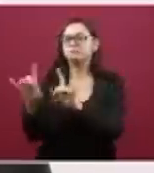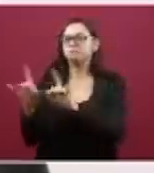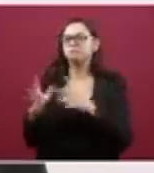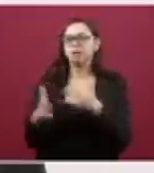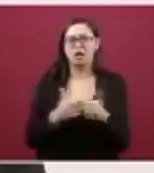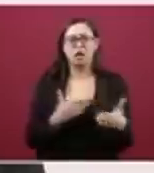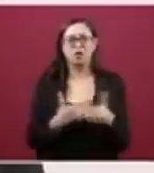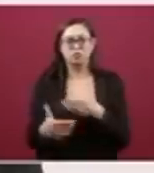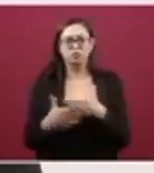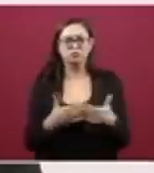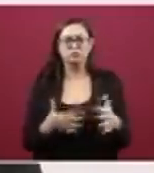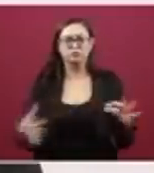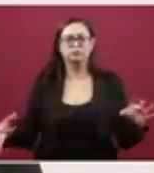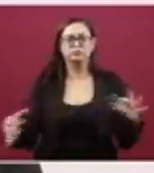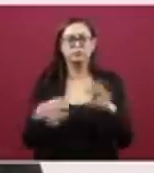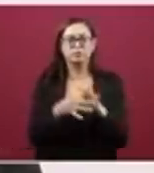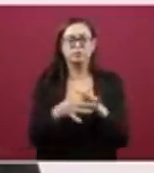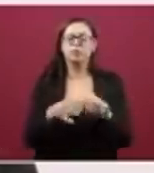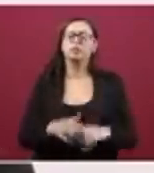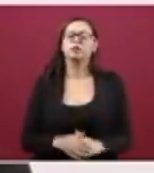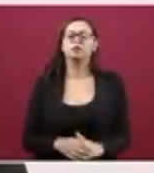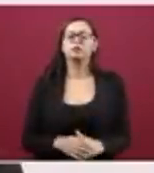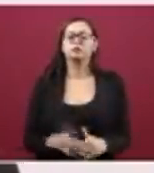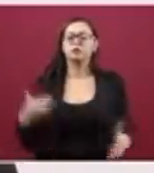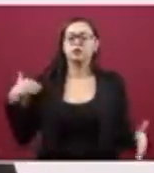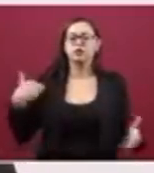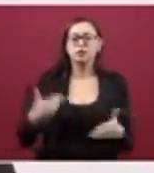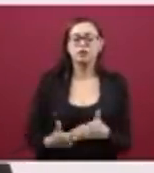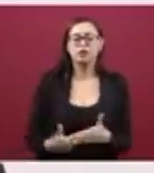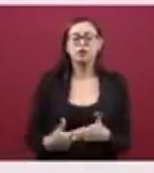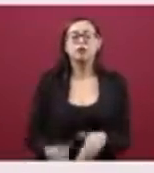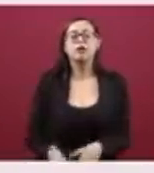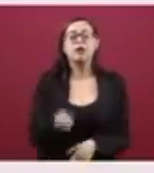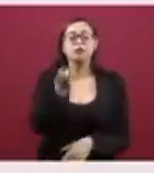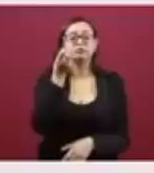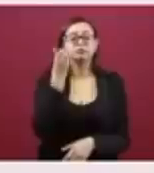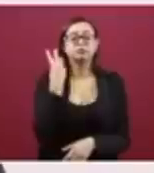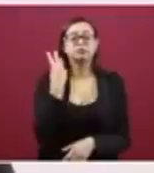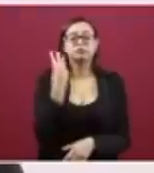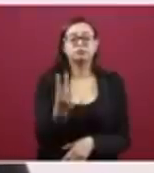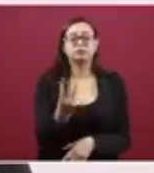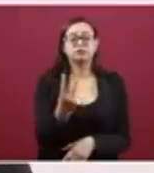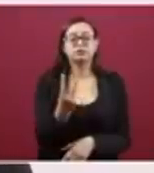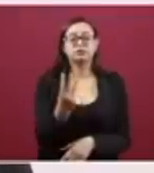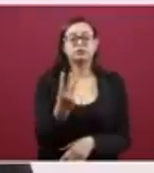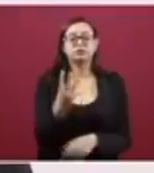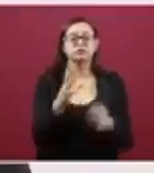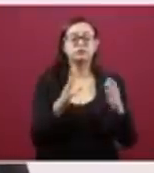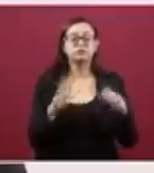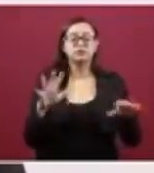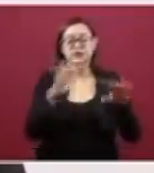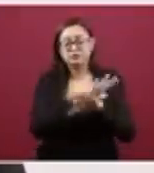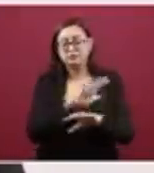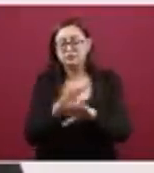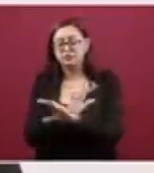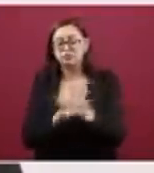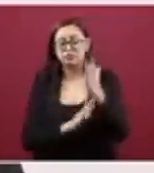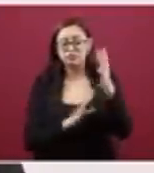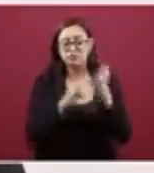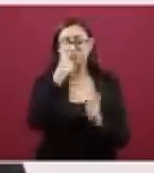Hasta hoy se han aprobado 3 importantes reformas constitucionales: